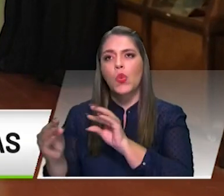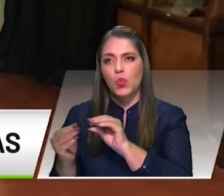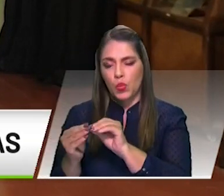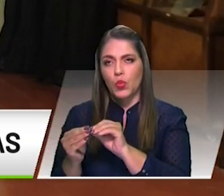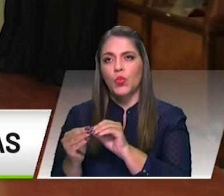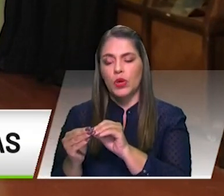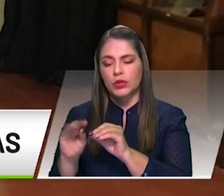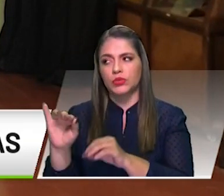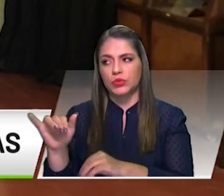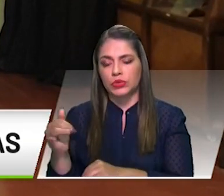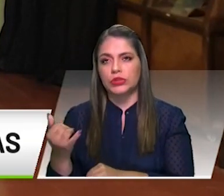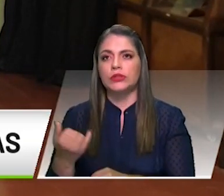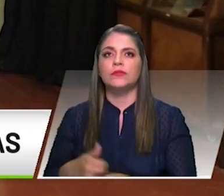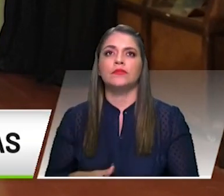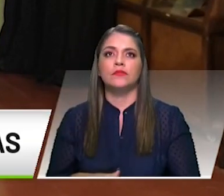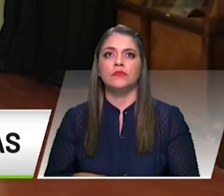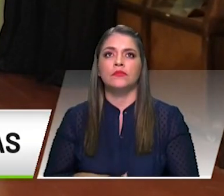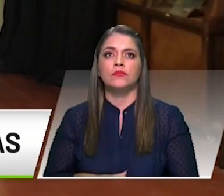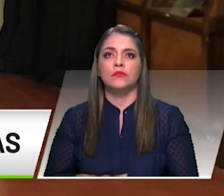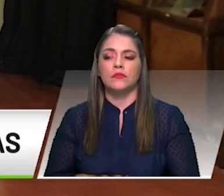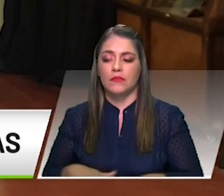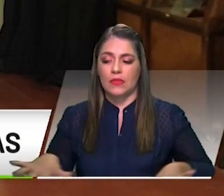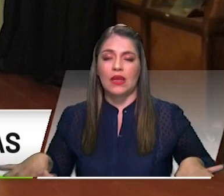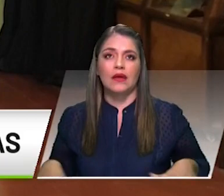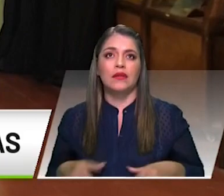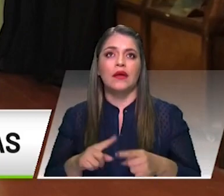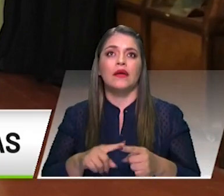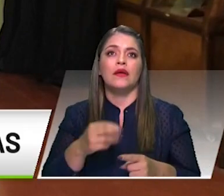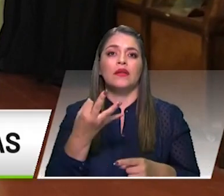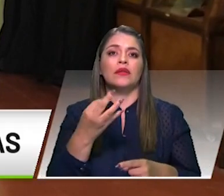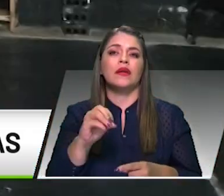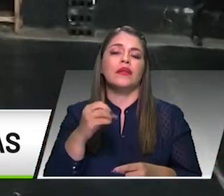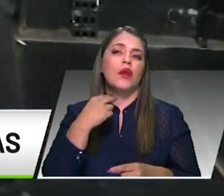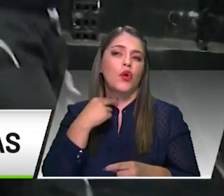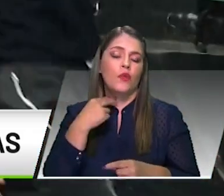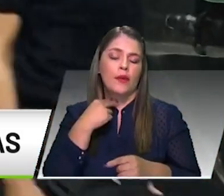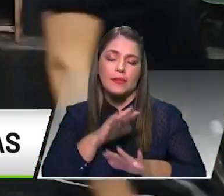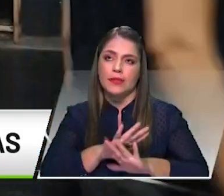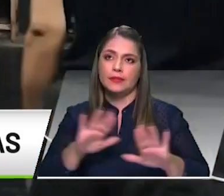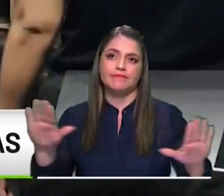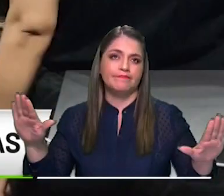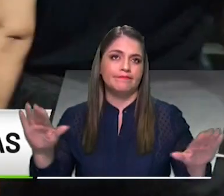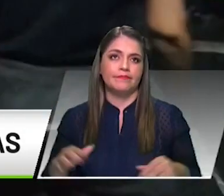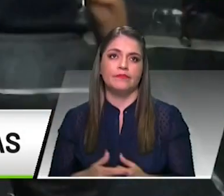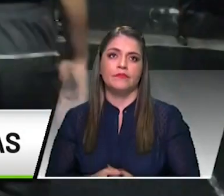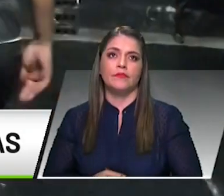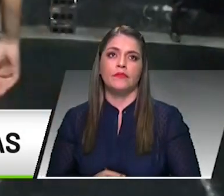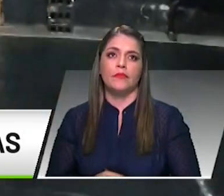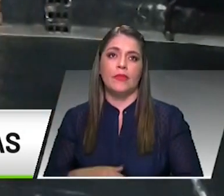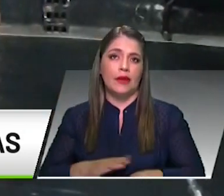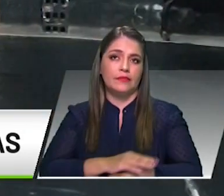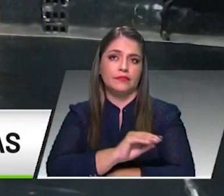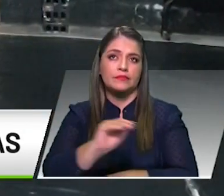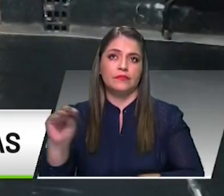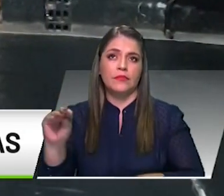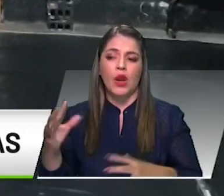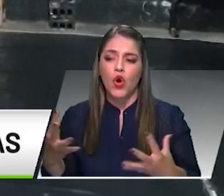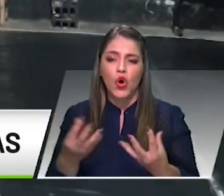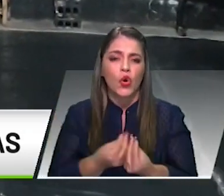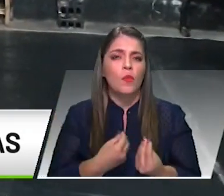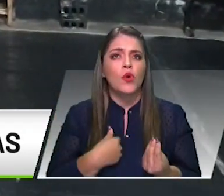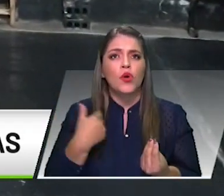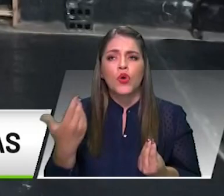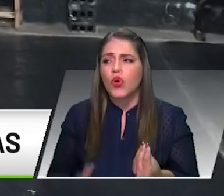y debemos salir de la casa el 30 de noviembre. Desde el anuncio, el grupo ha buscado mediar